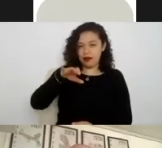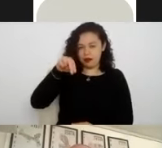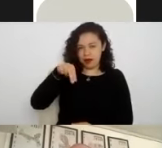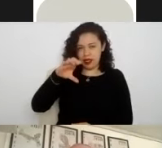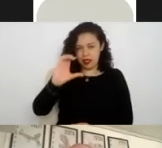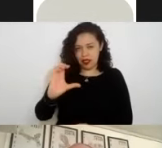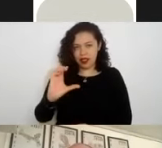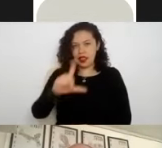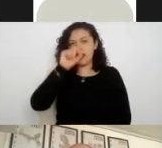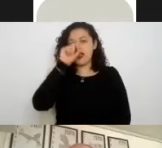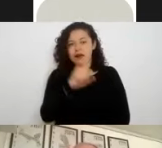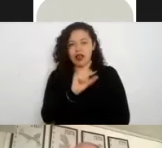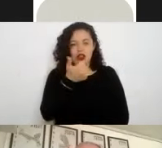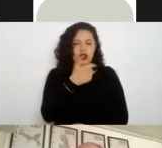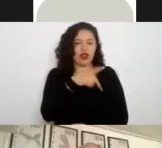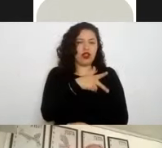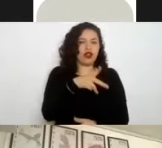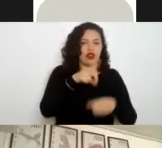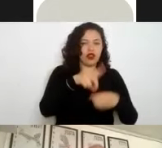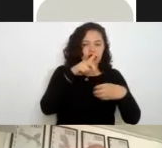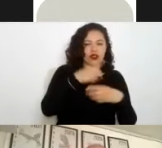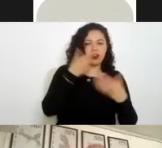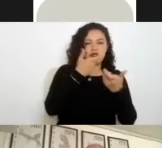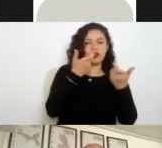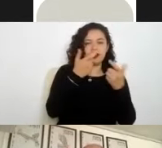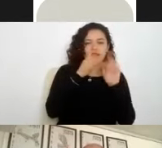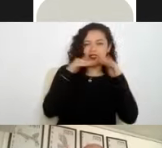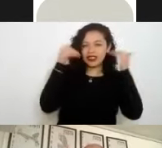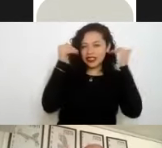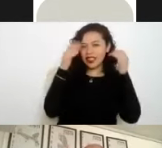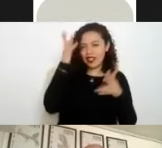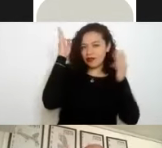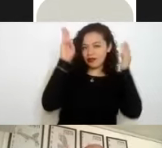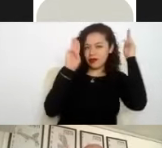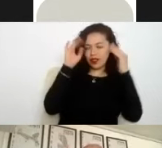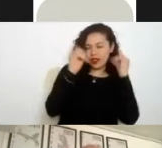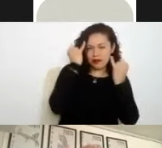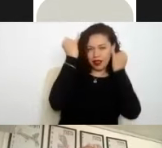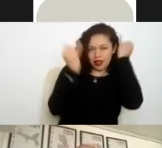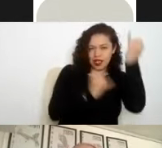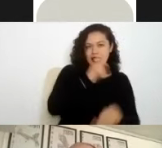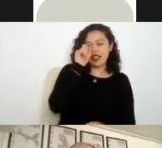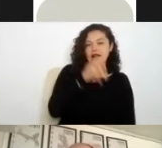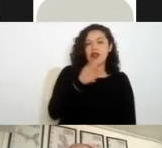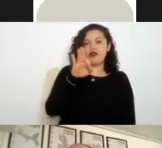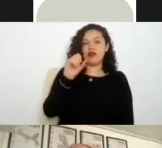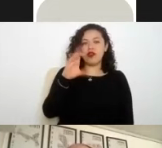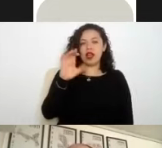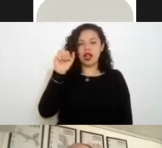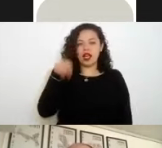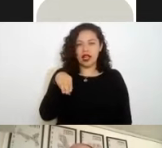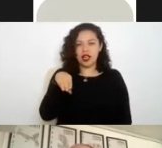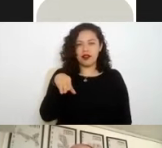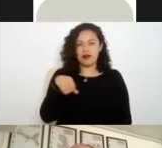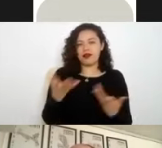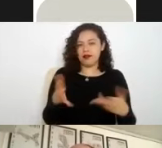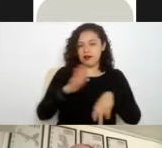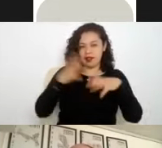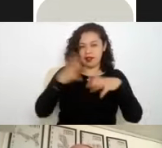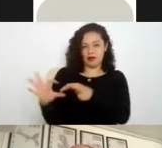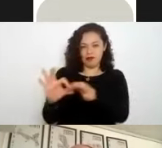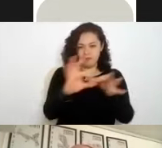cosas con Doctor Sonrisas, con Mundo Imagina y con Fukami Sima en cáncer de mama. Entonces, pues